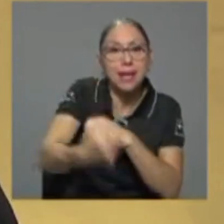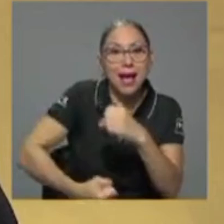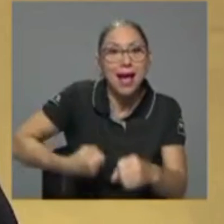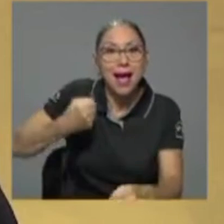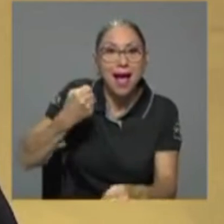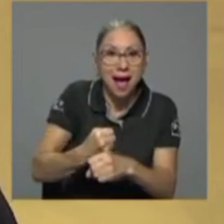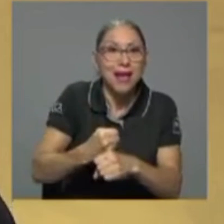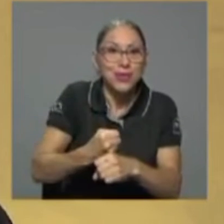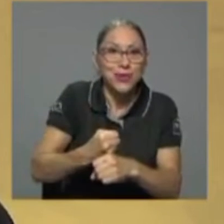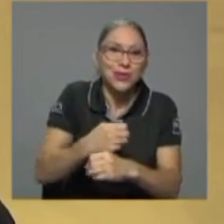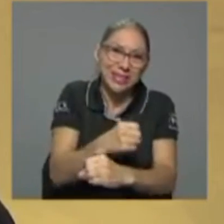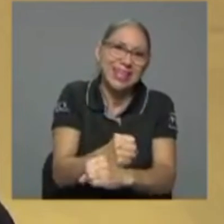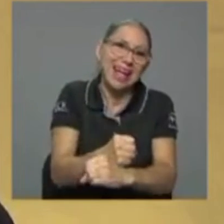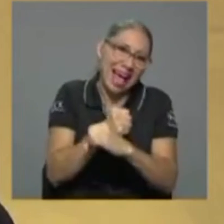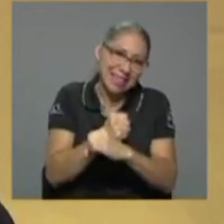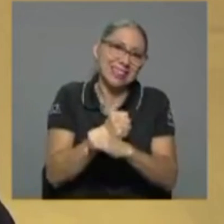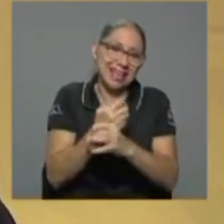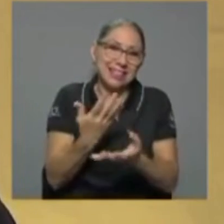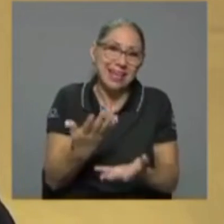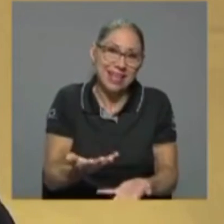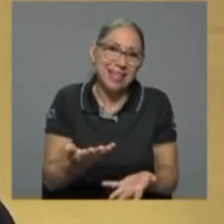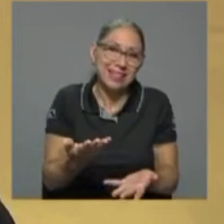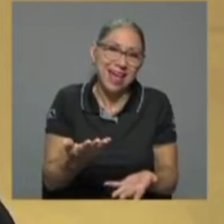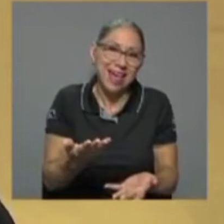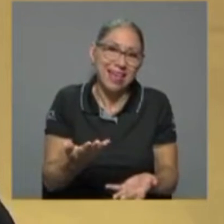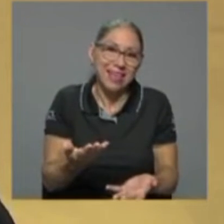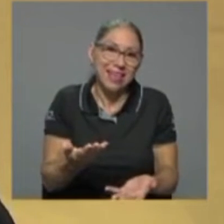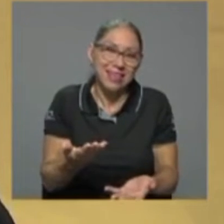casi hay certeza de que